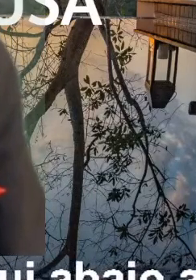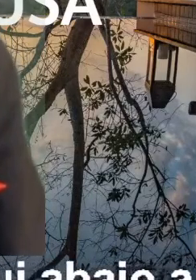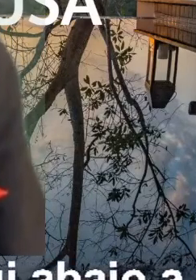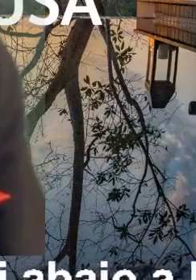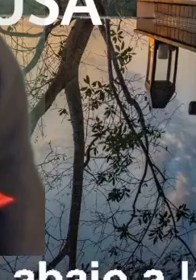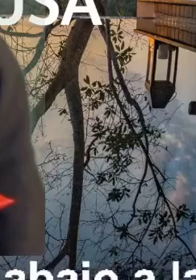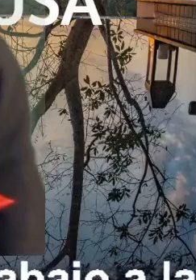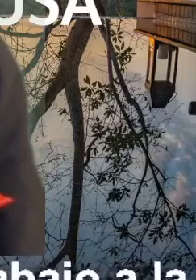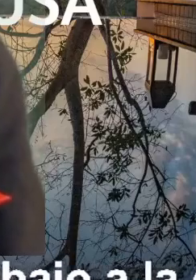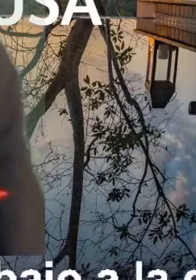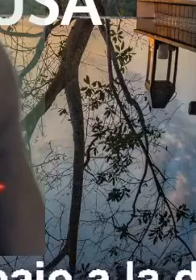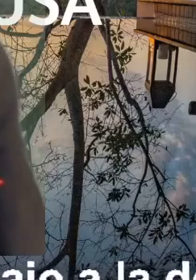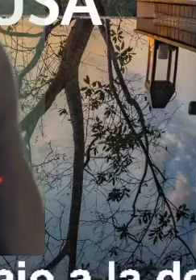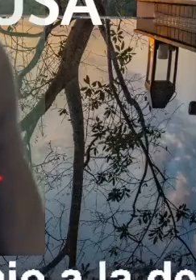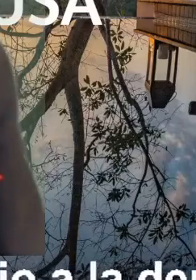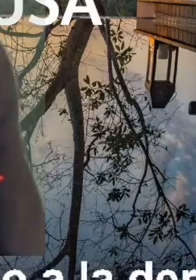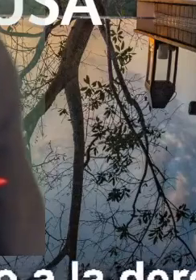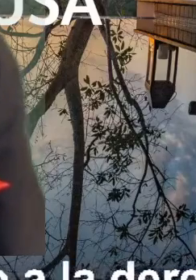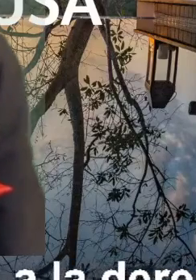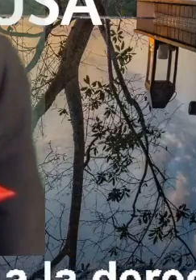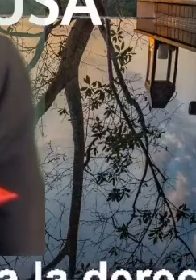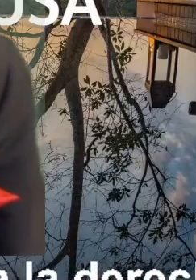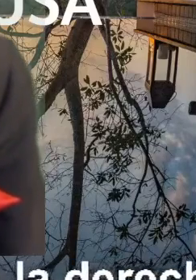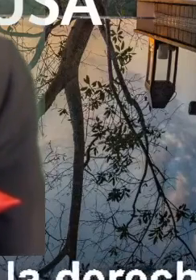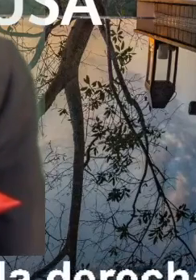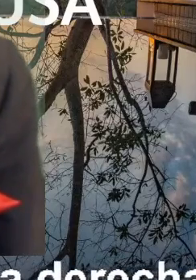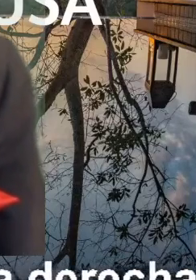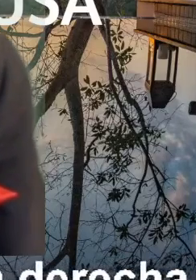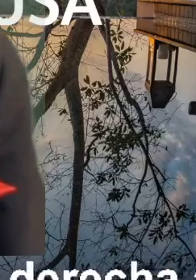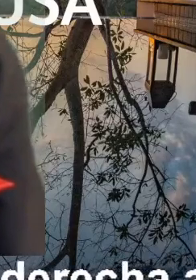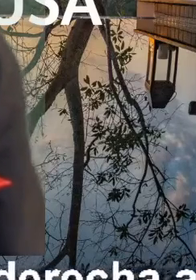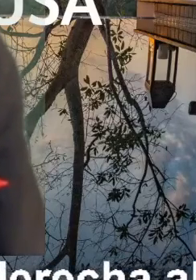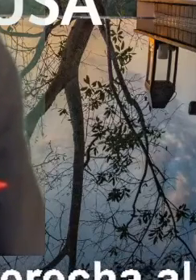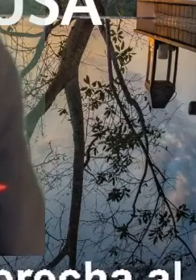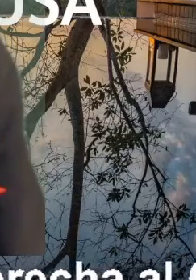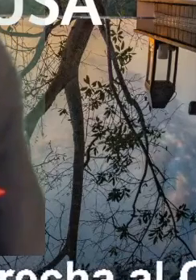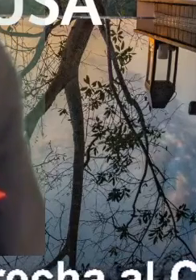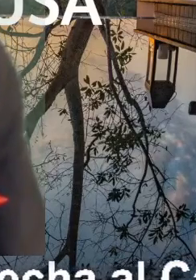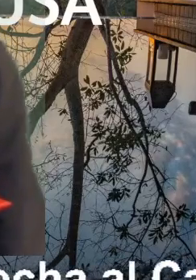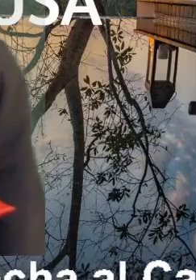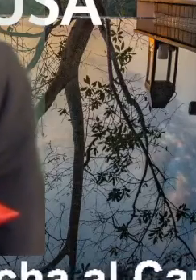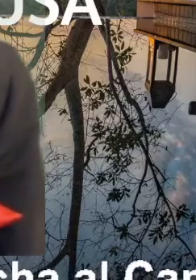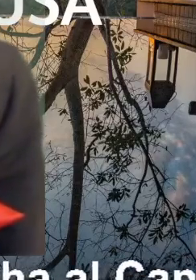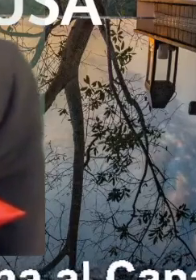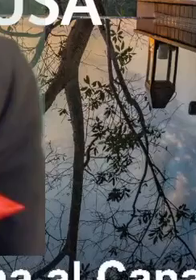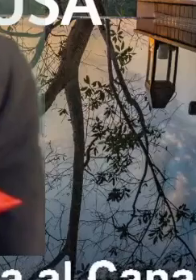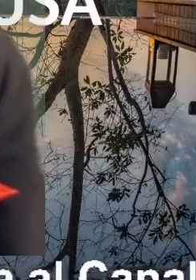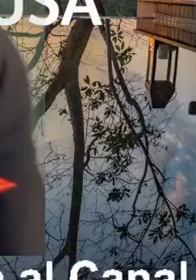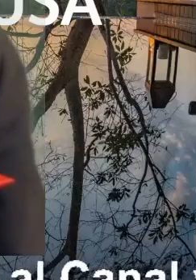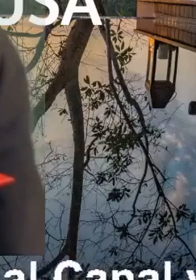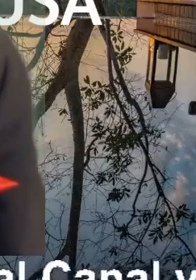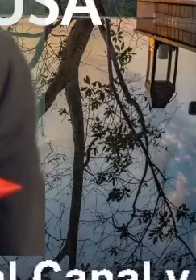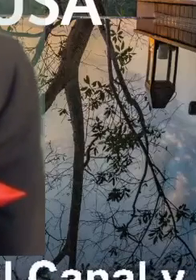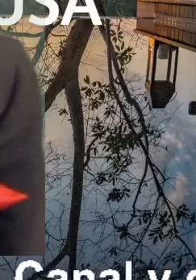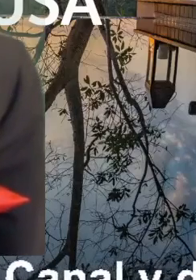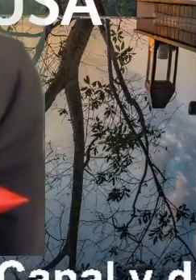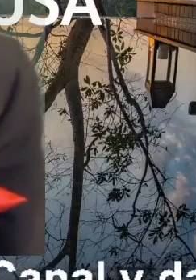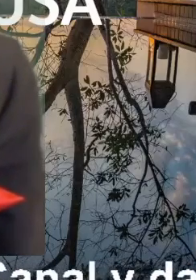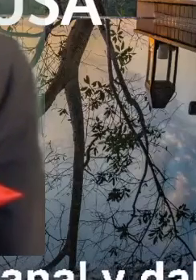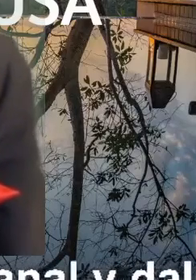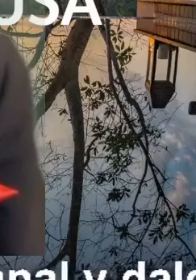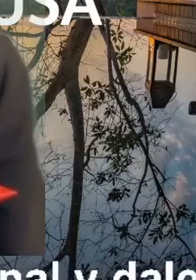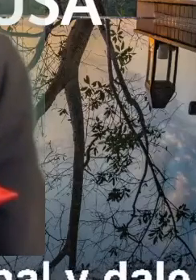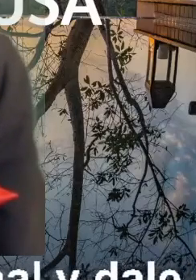terminar y así como va este el petróleo también que